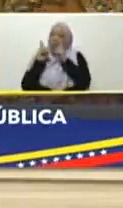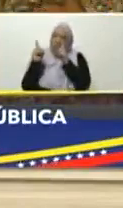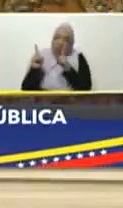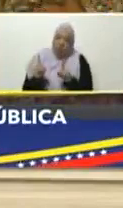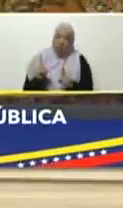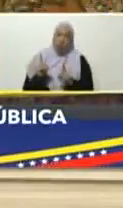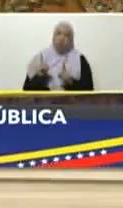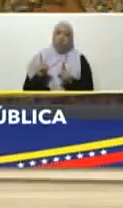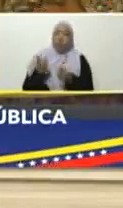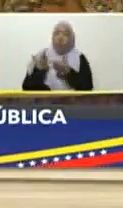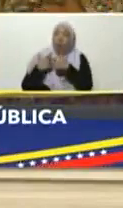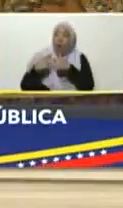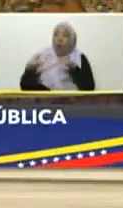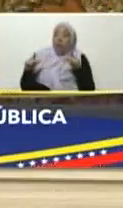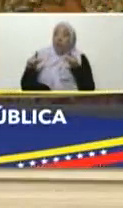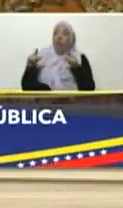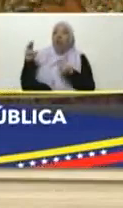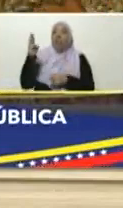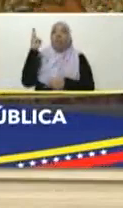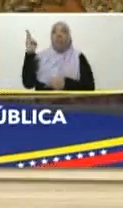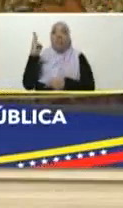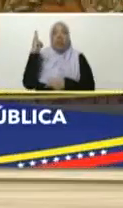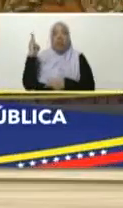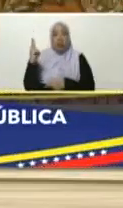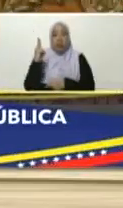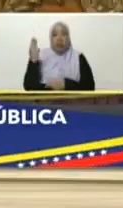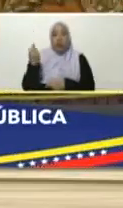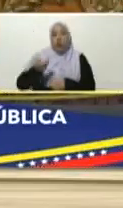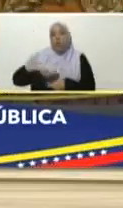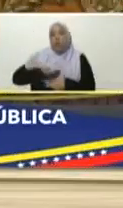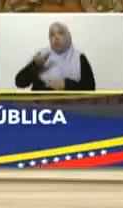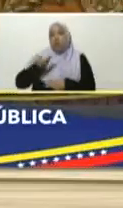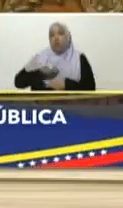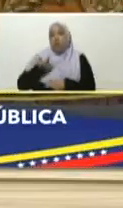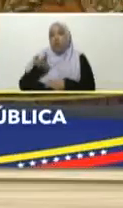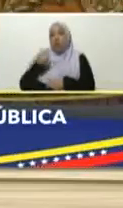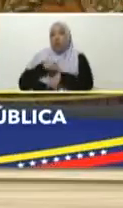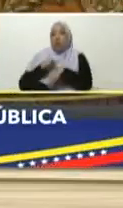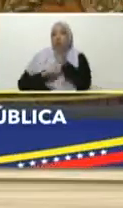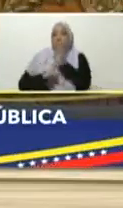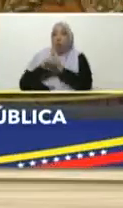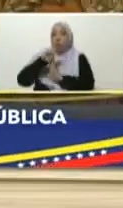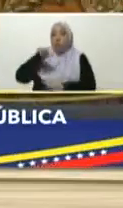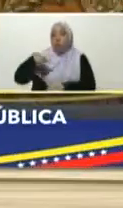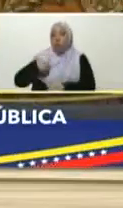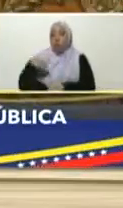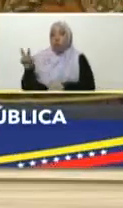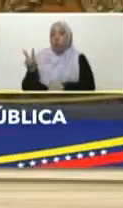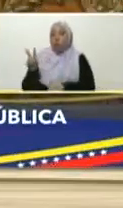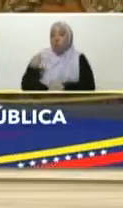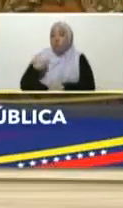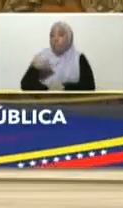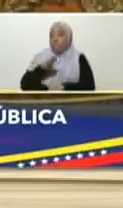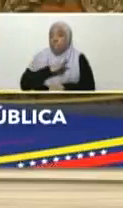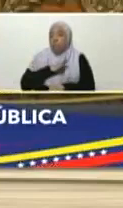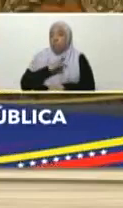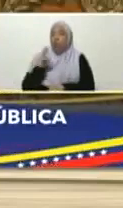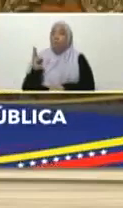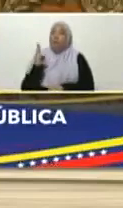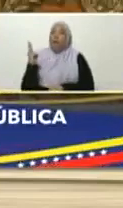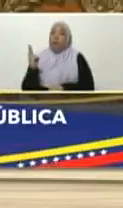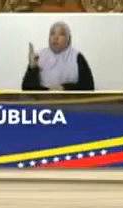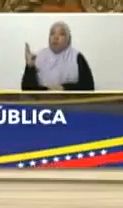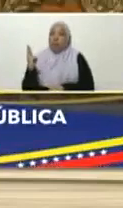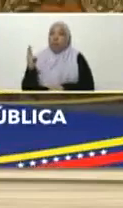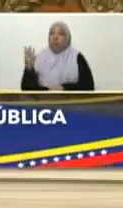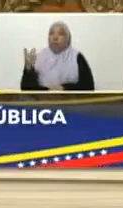para darnos ese apoyo a un tiempo muy importante en el desarrollo de nuestro país. Y cuando empezó eso